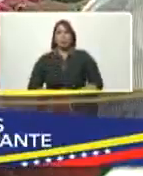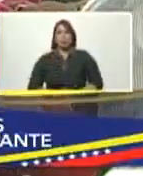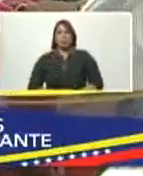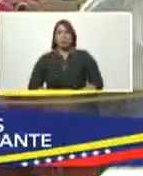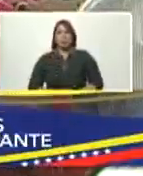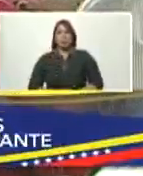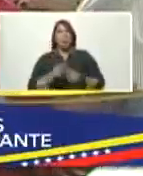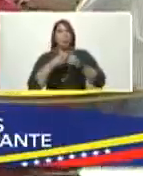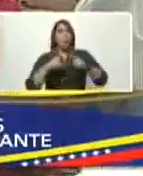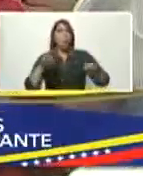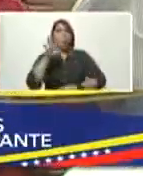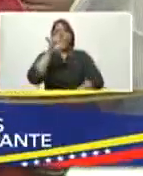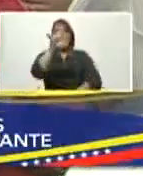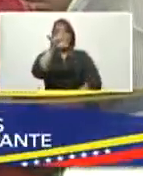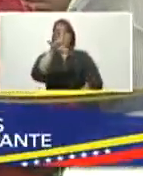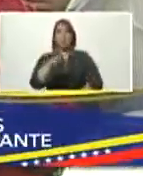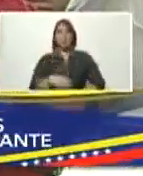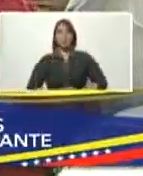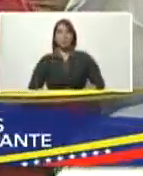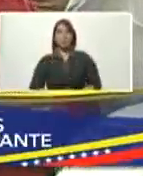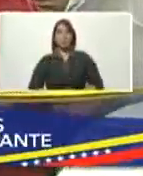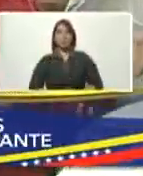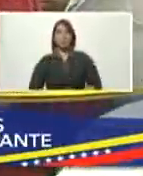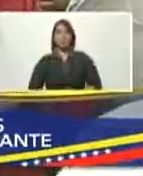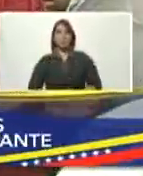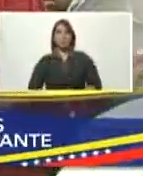Es otro país.